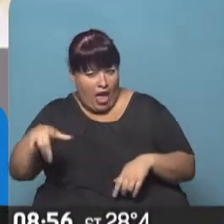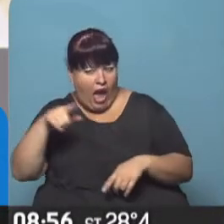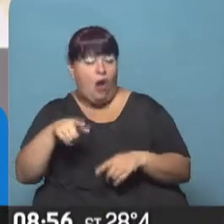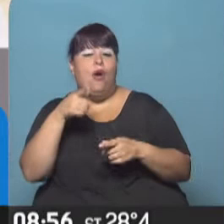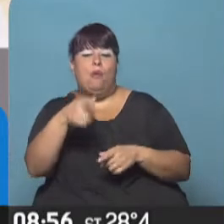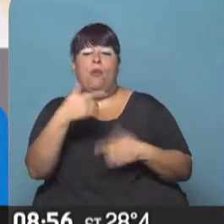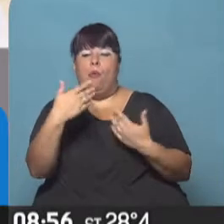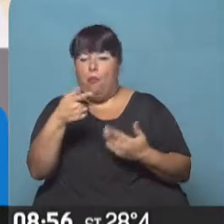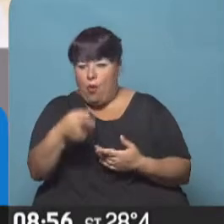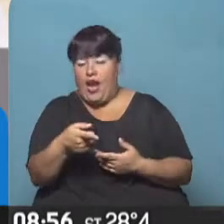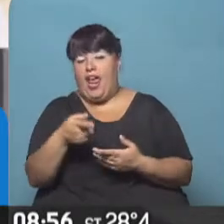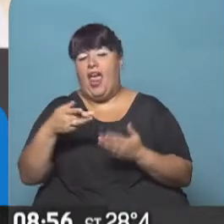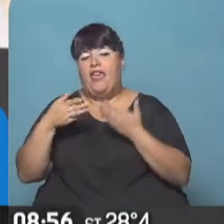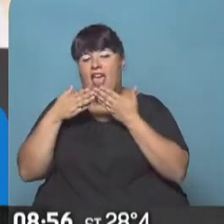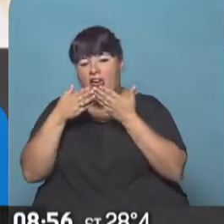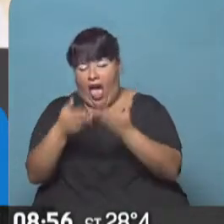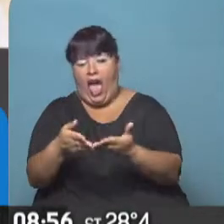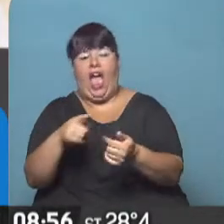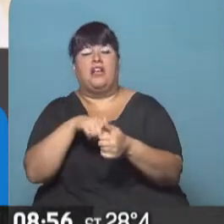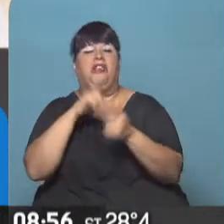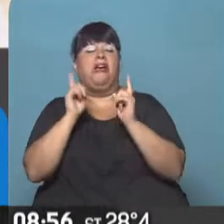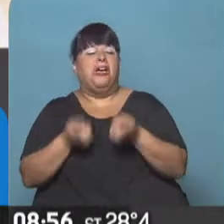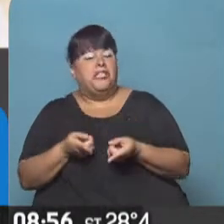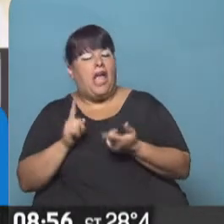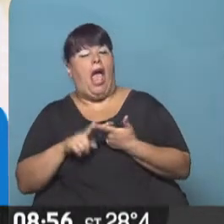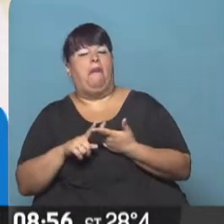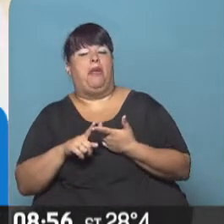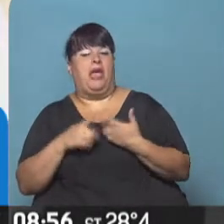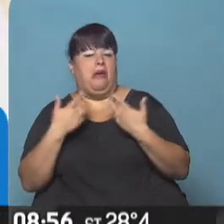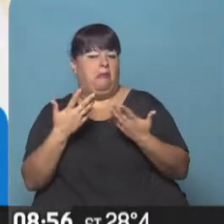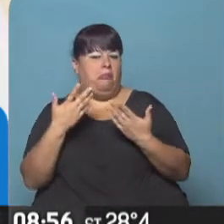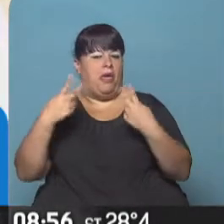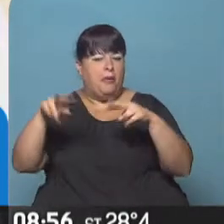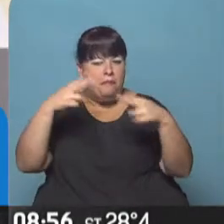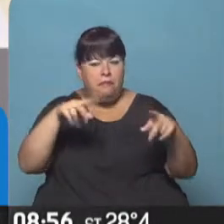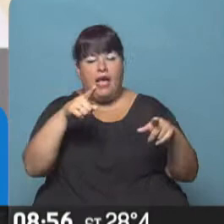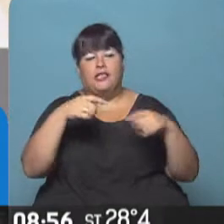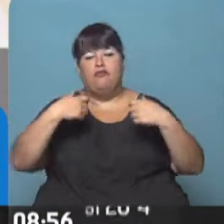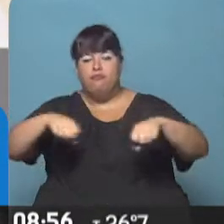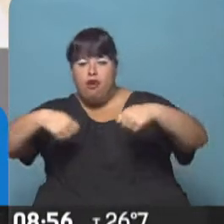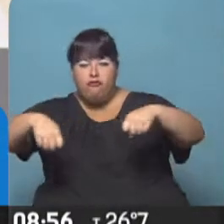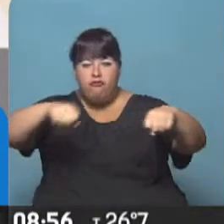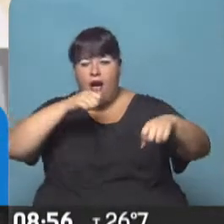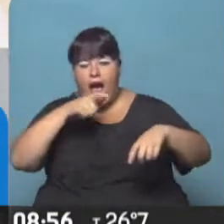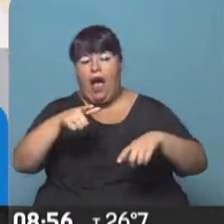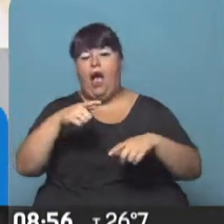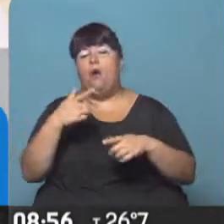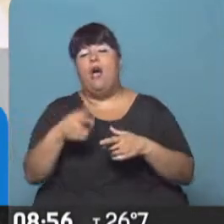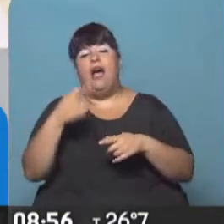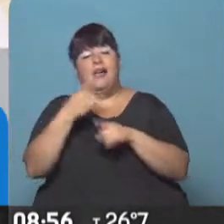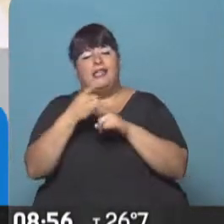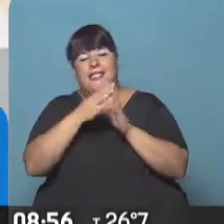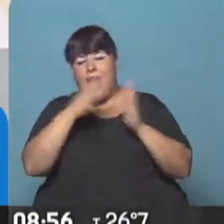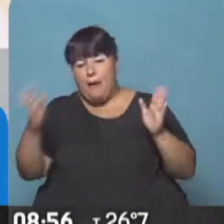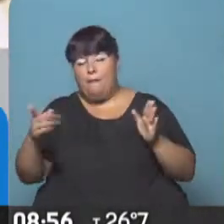sea que ahí se pueden hacer recorridos en lancha también se pueden hacer algunos recorridos con motos de agua kayakismo que se hace durante